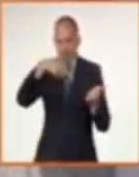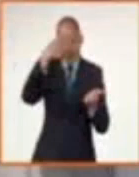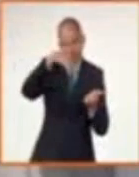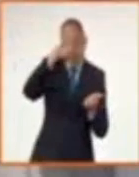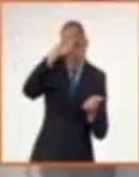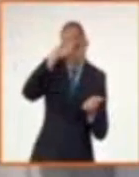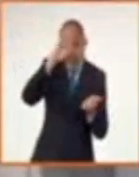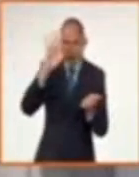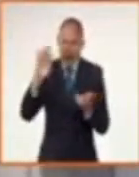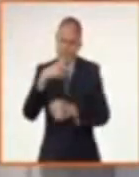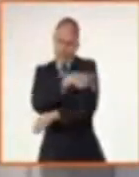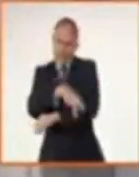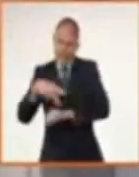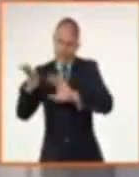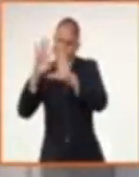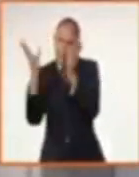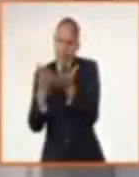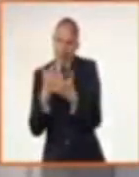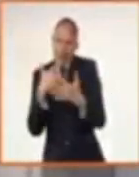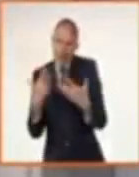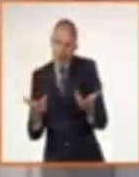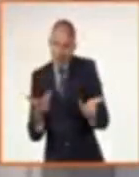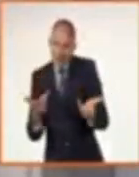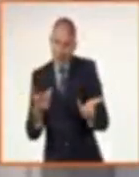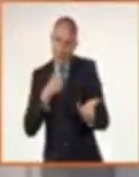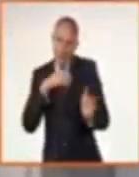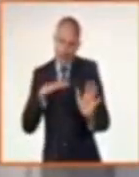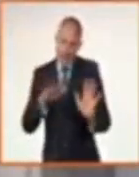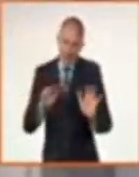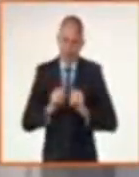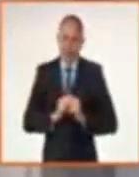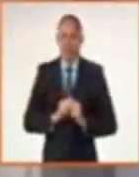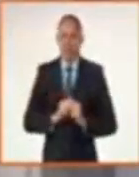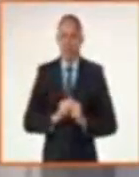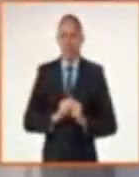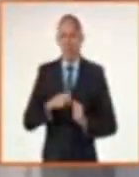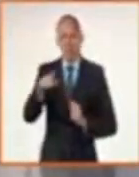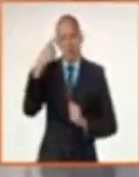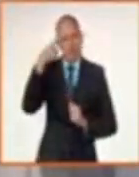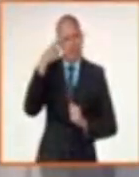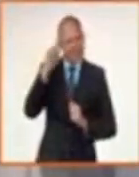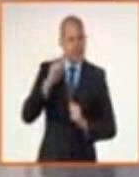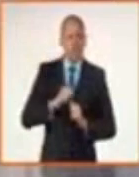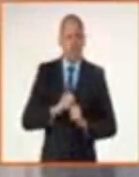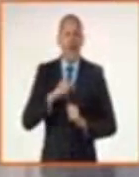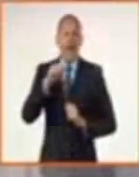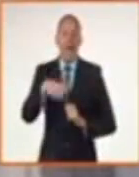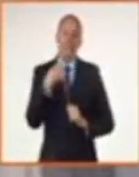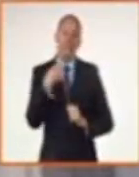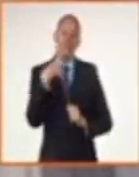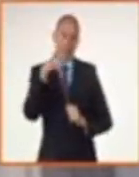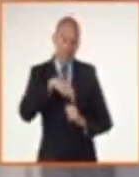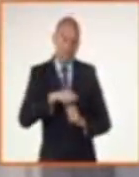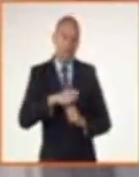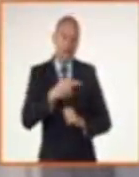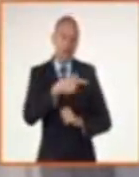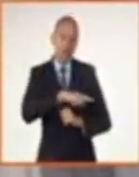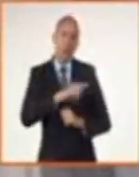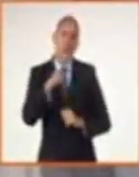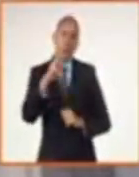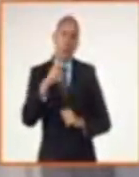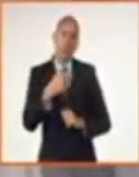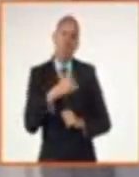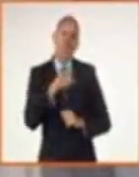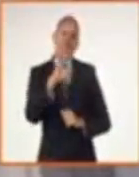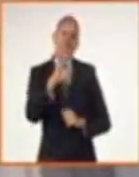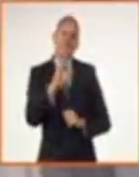de hoy, sobre todo, por ejemplo, en la región, esos números significan realmente casi récord, no voy a decir,